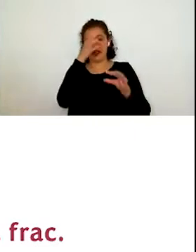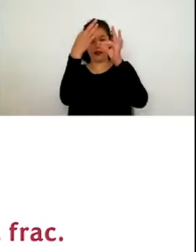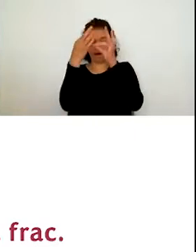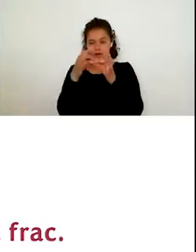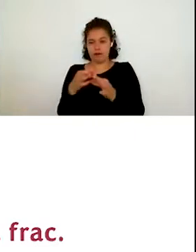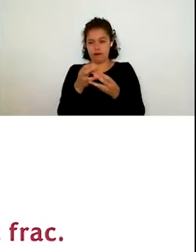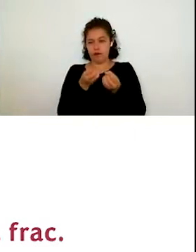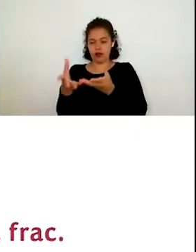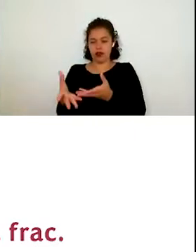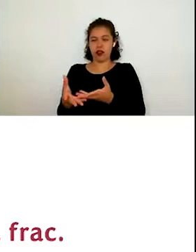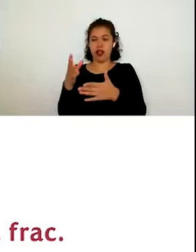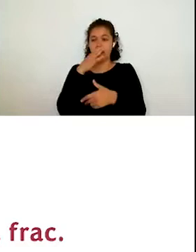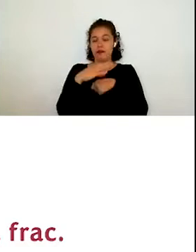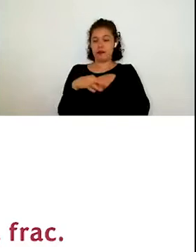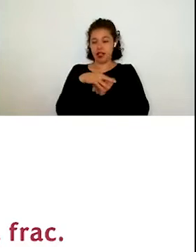puede nombrar